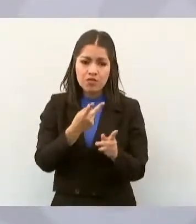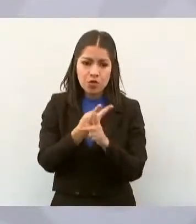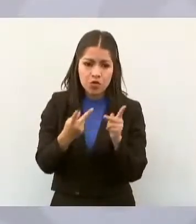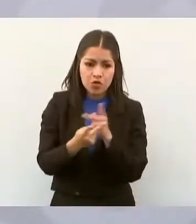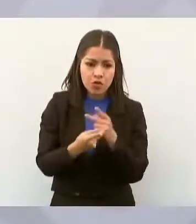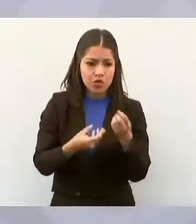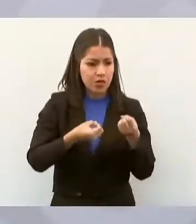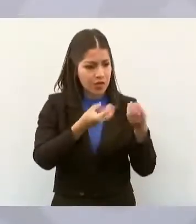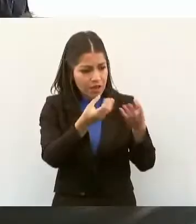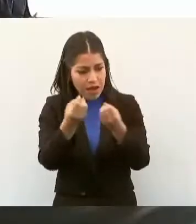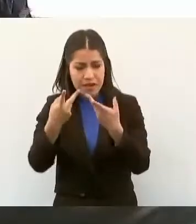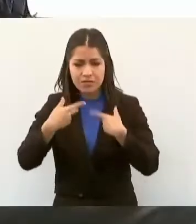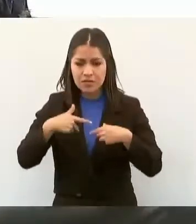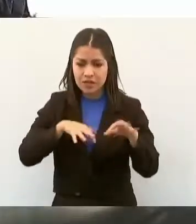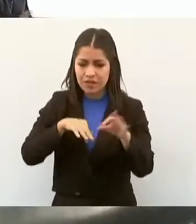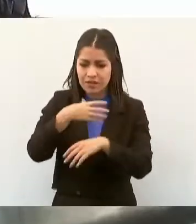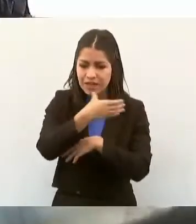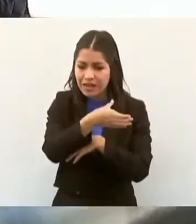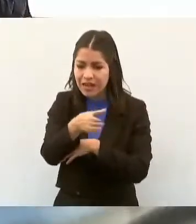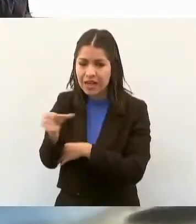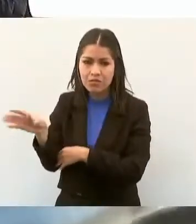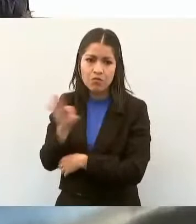la producción de alimentos.